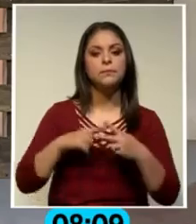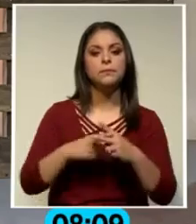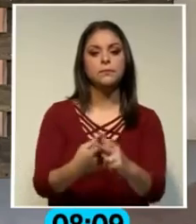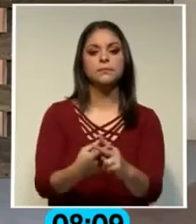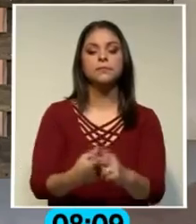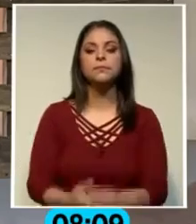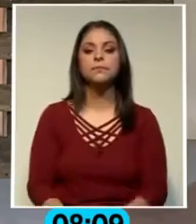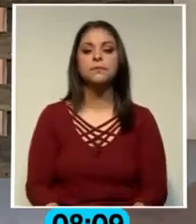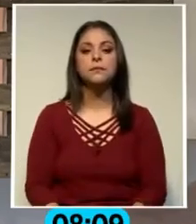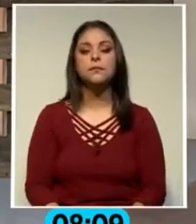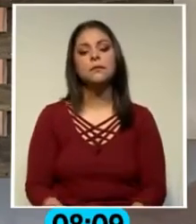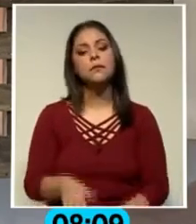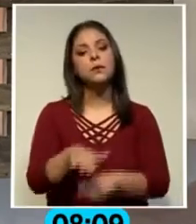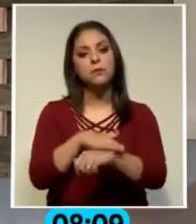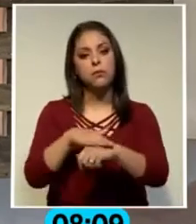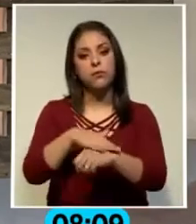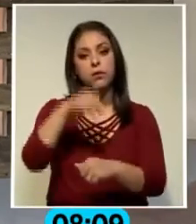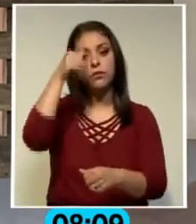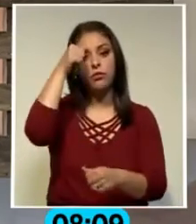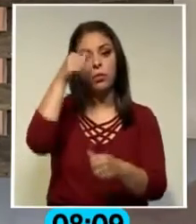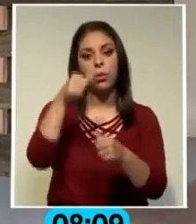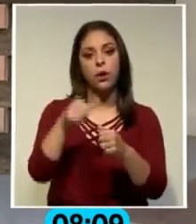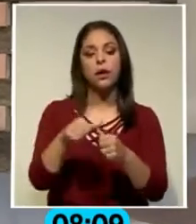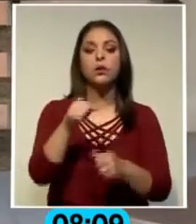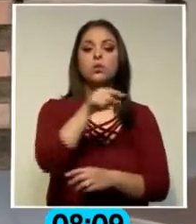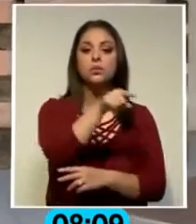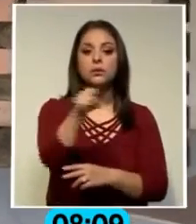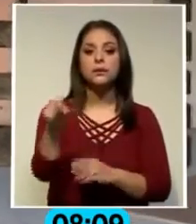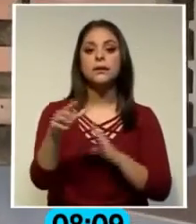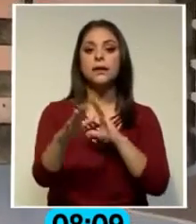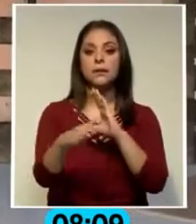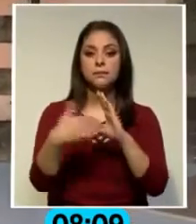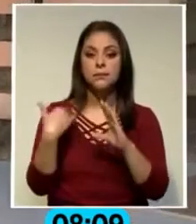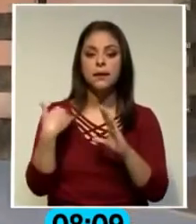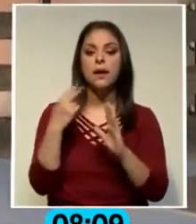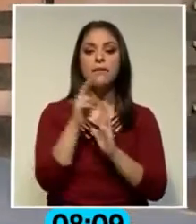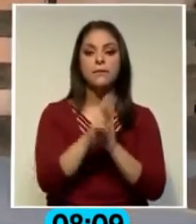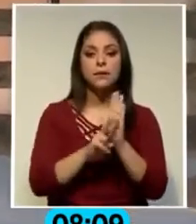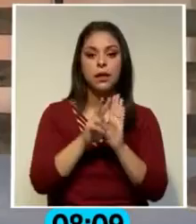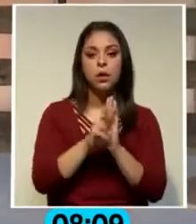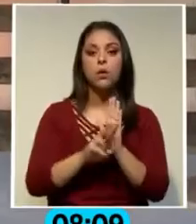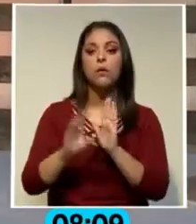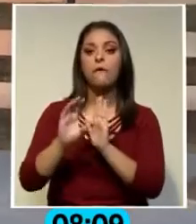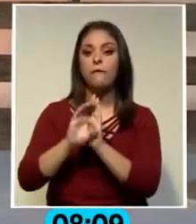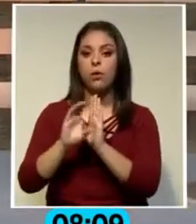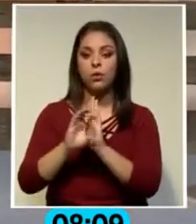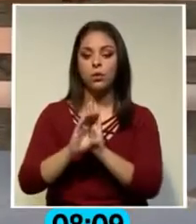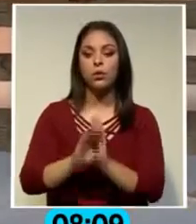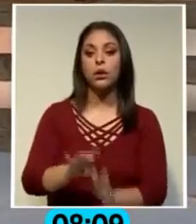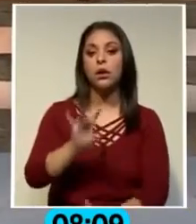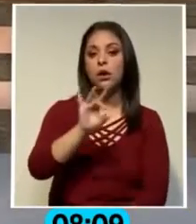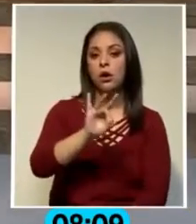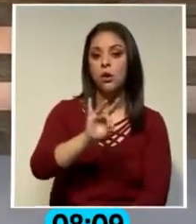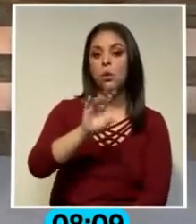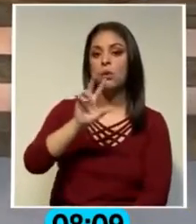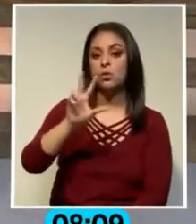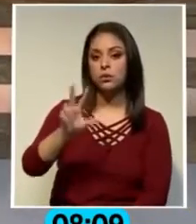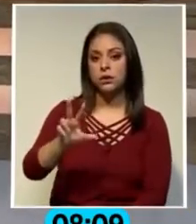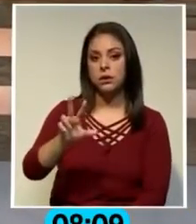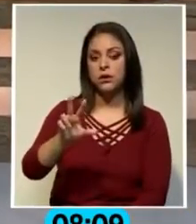que tienen que enviarnos sus videos, sus fotografías al